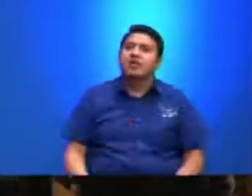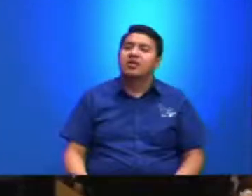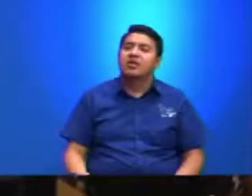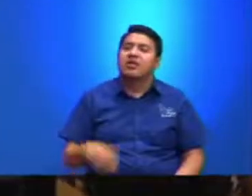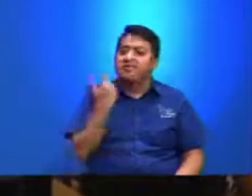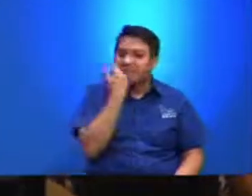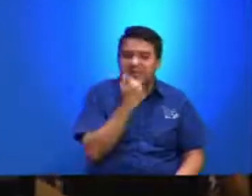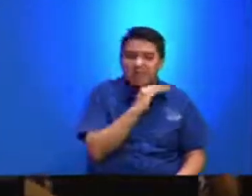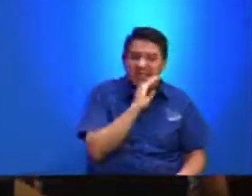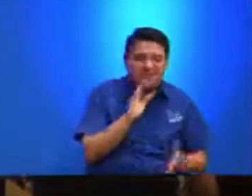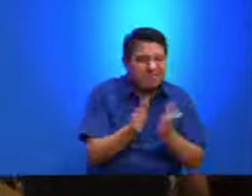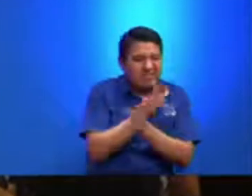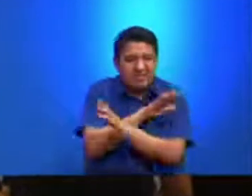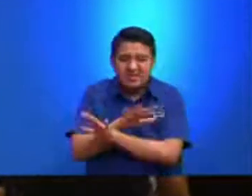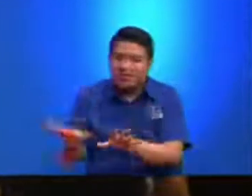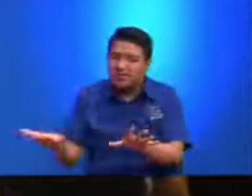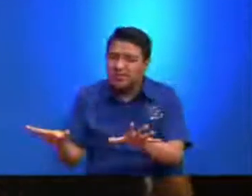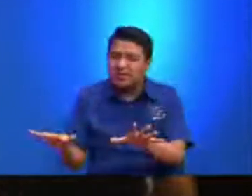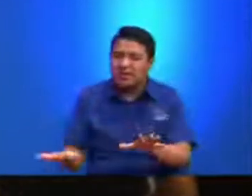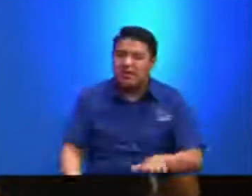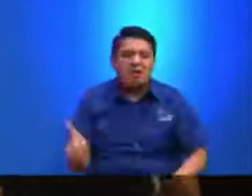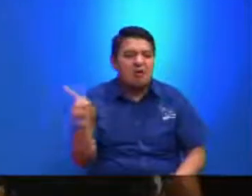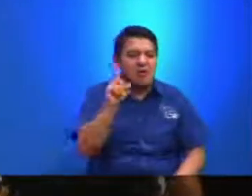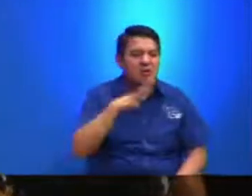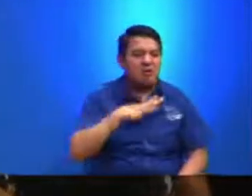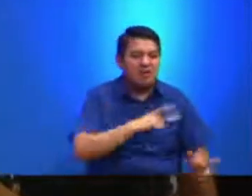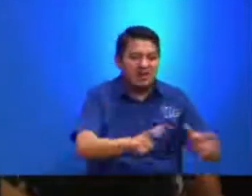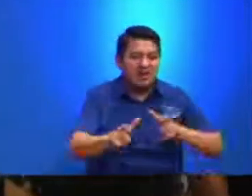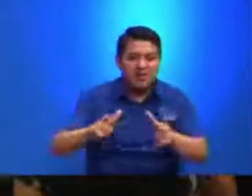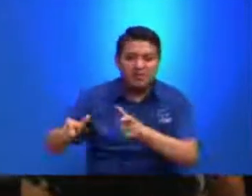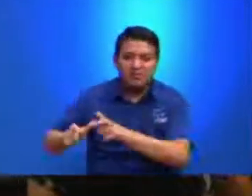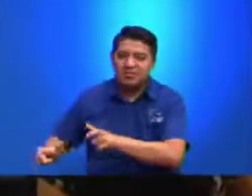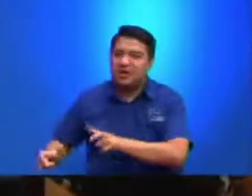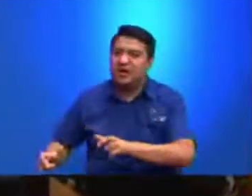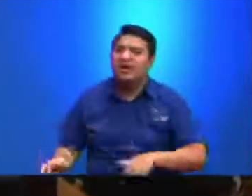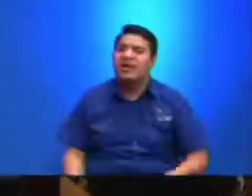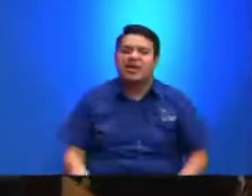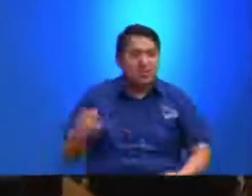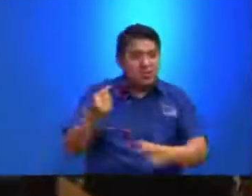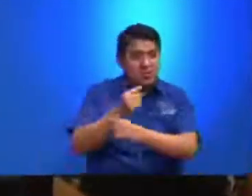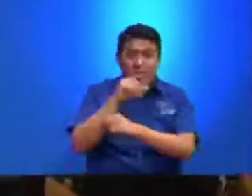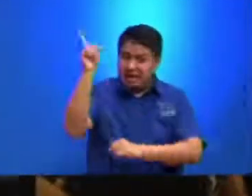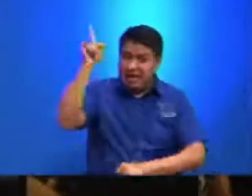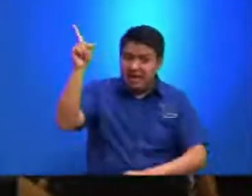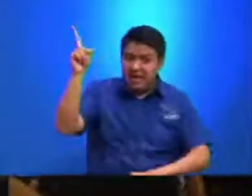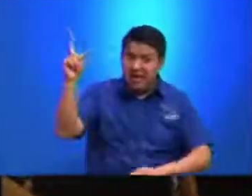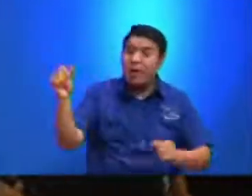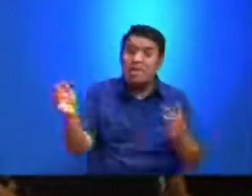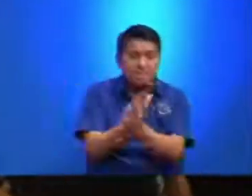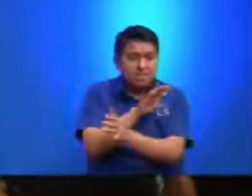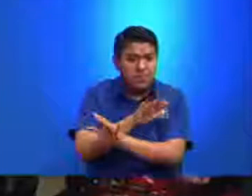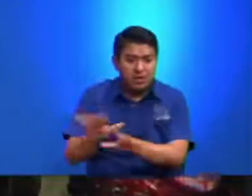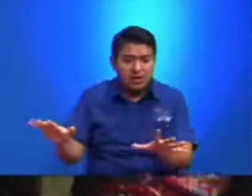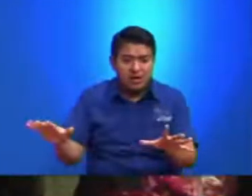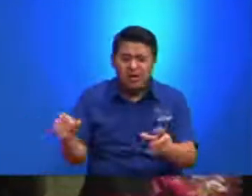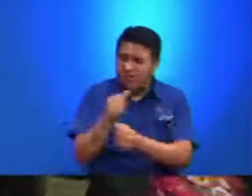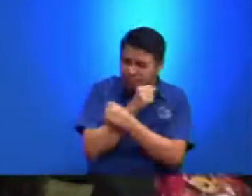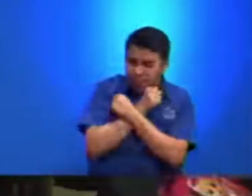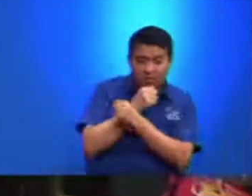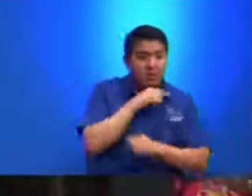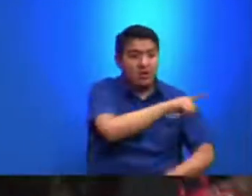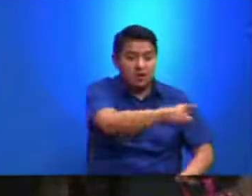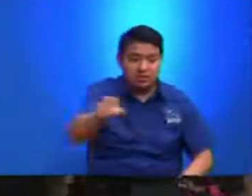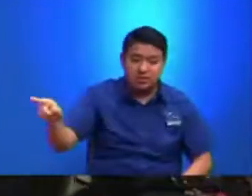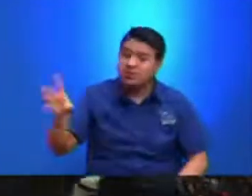Jesucristo vendió en la cruz del Calvario por amor a ustedes, hermanos. Tengan fe. Dios